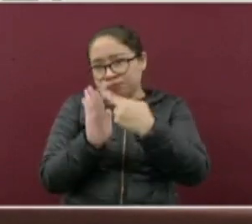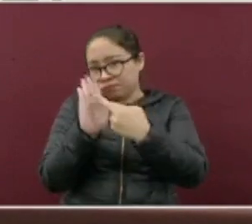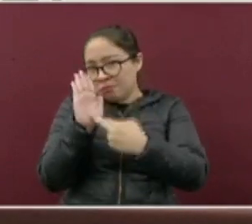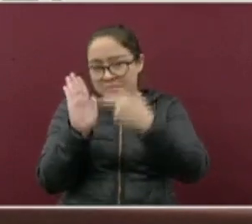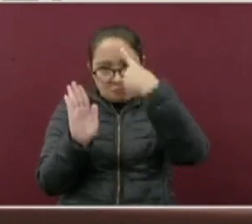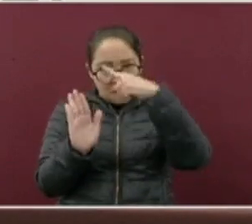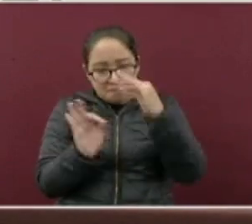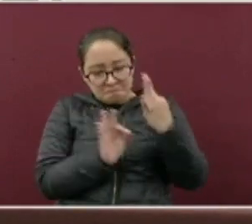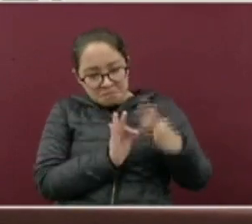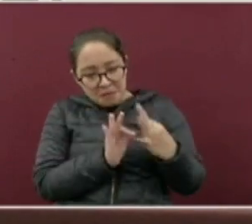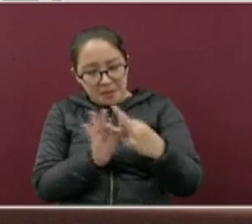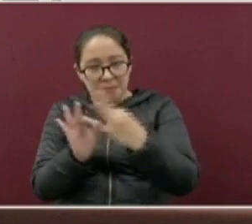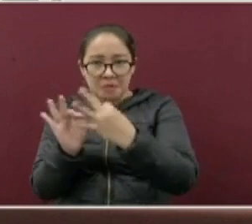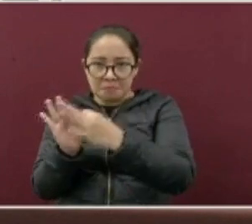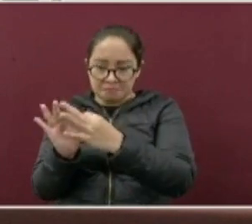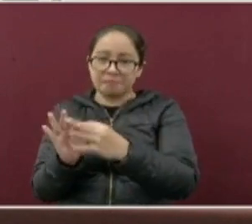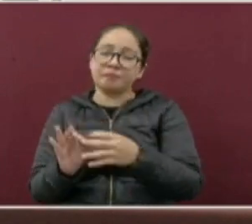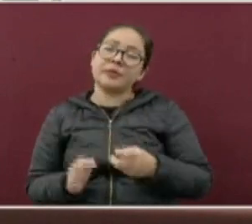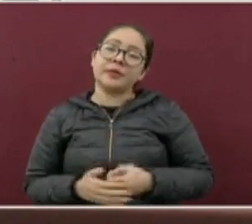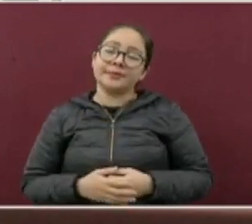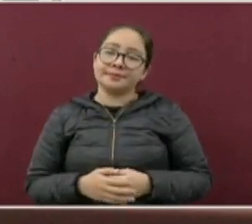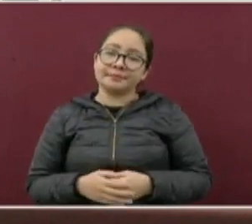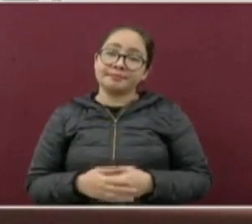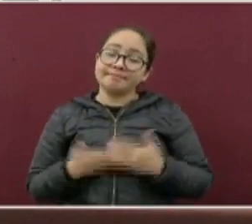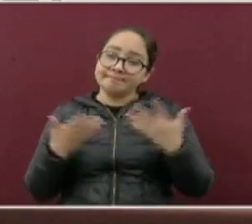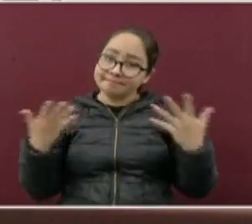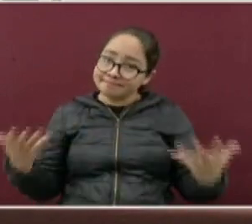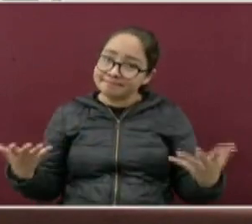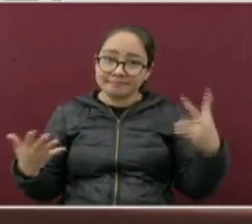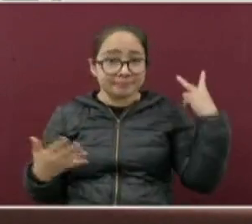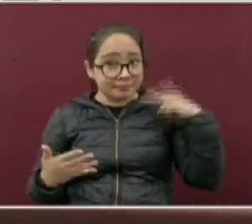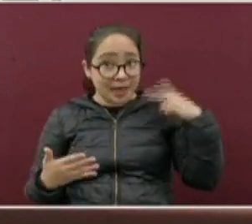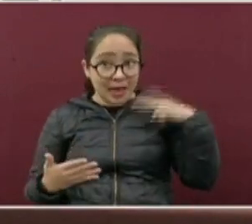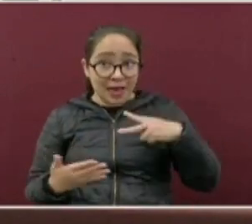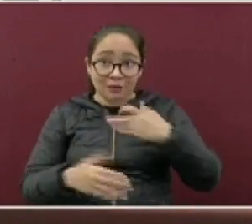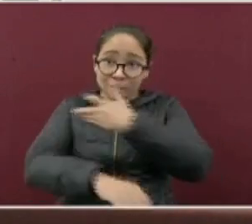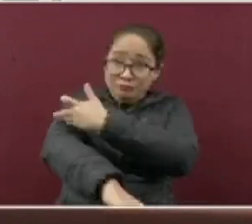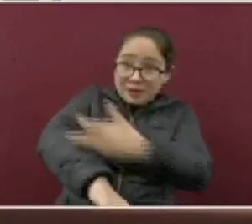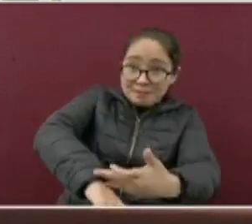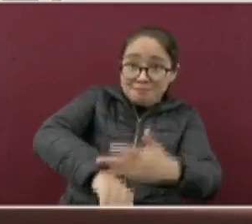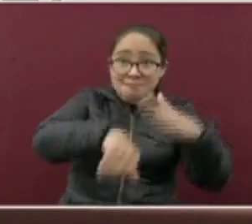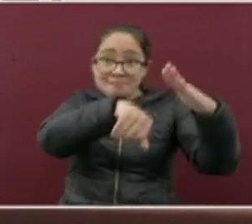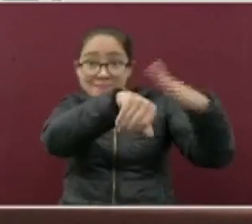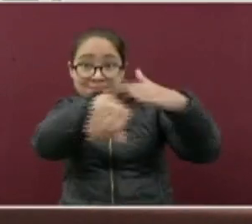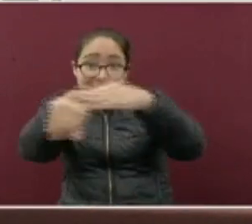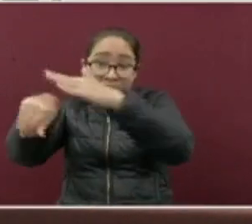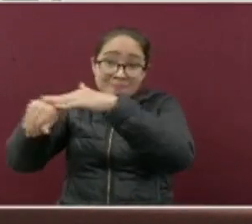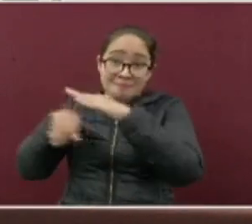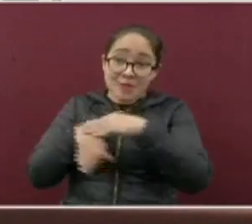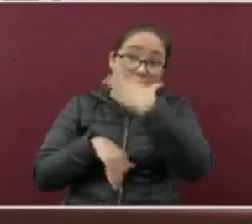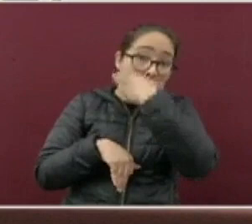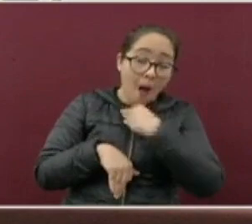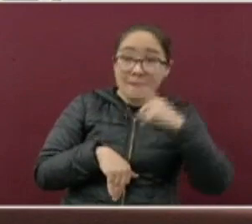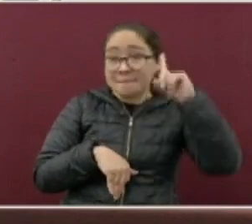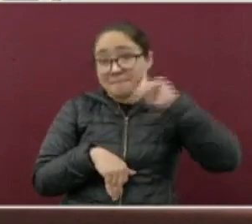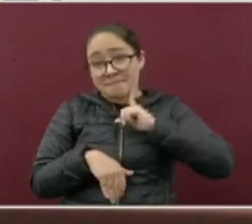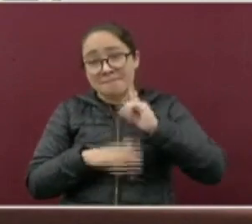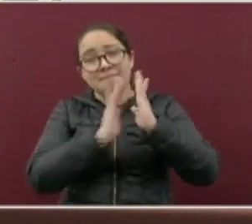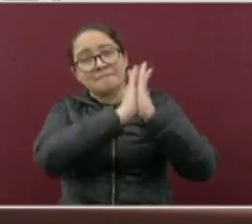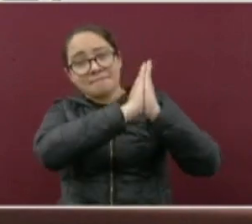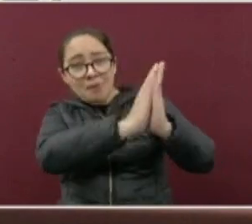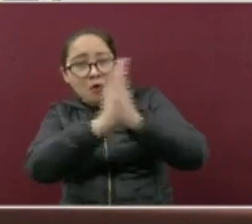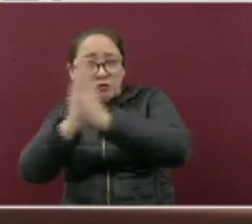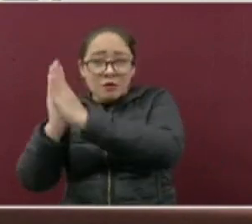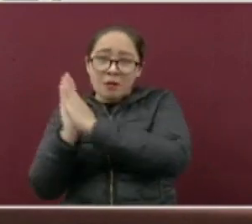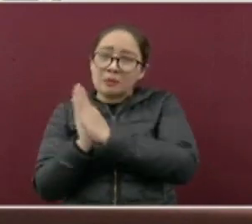cumplimiento. Ante esto, familia veracruzana, veracruzanos y veracruzanas, les pedimos